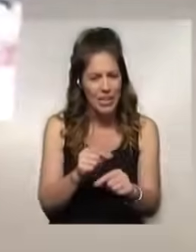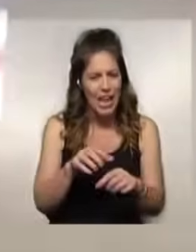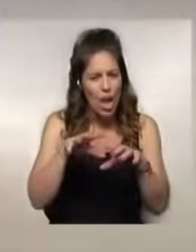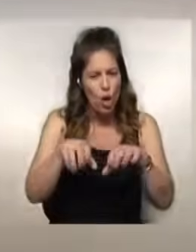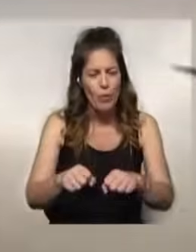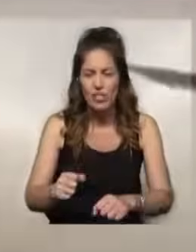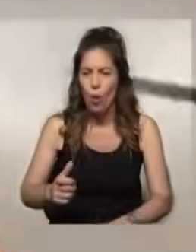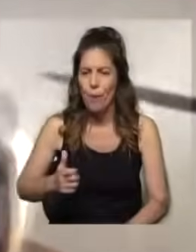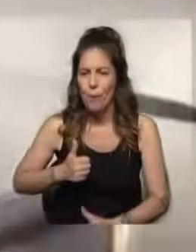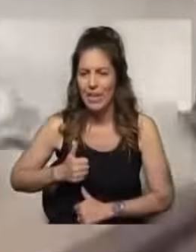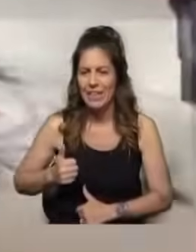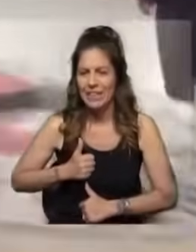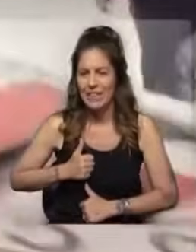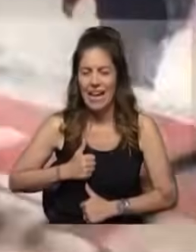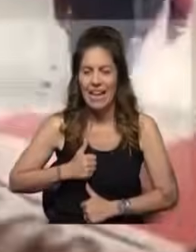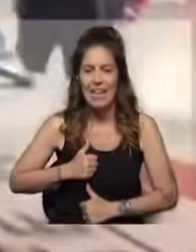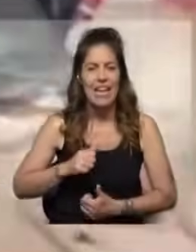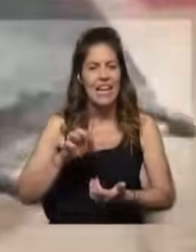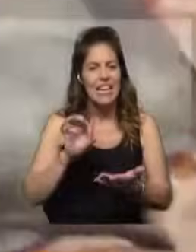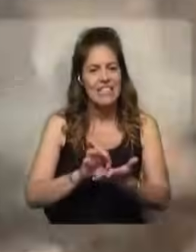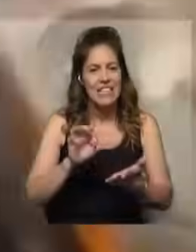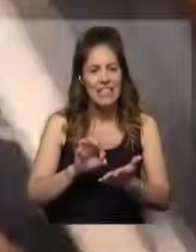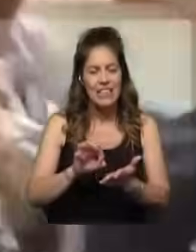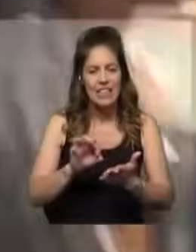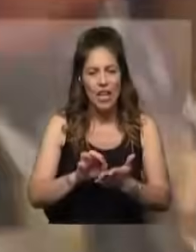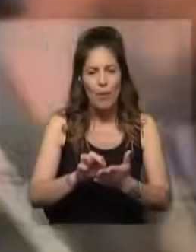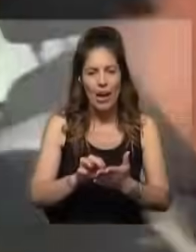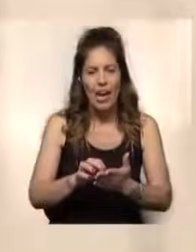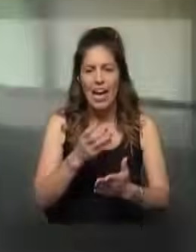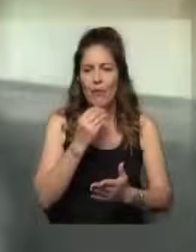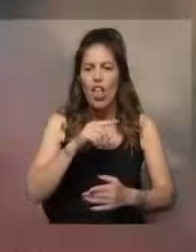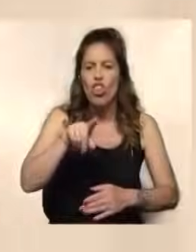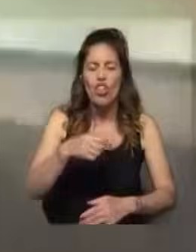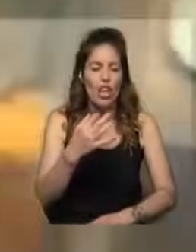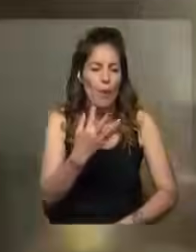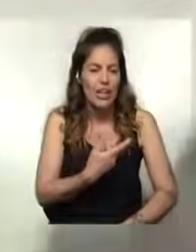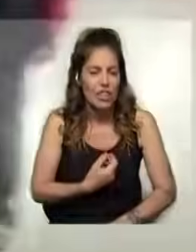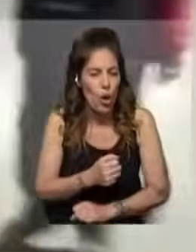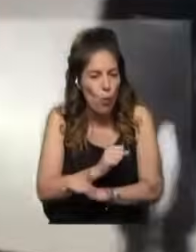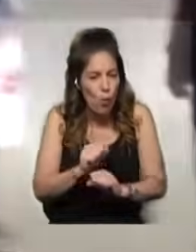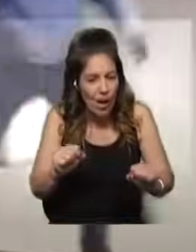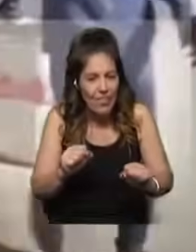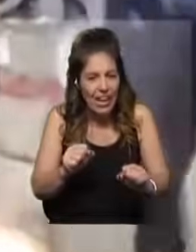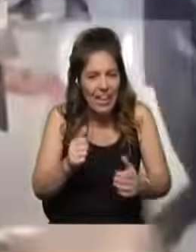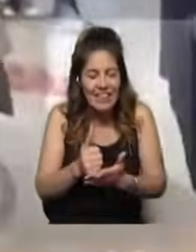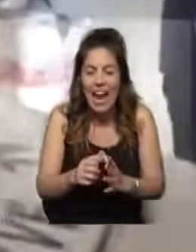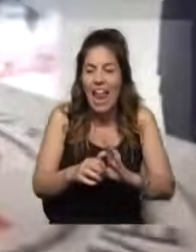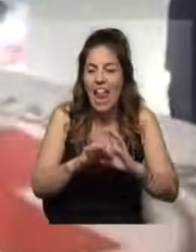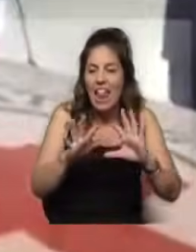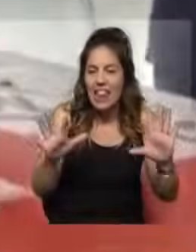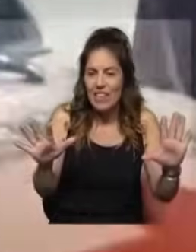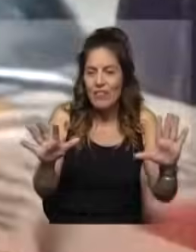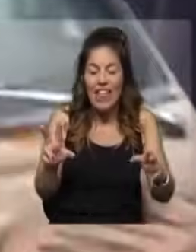militar y sistema de apartar de israelí donde los palestinos puedan estar libres